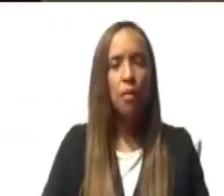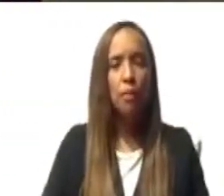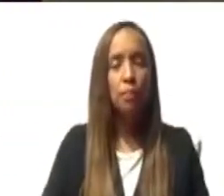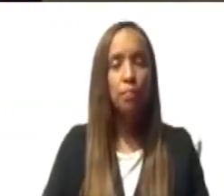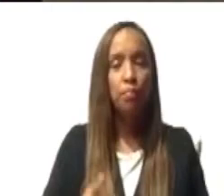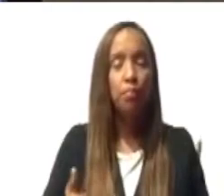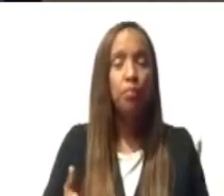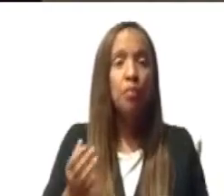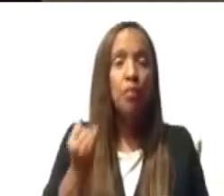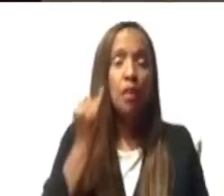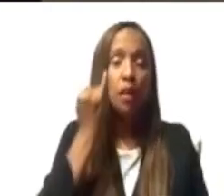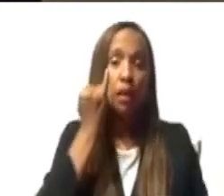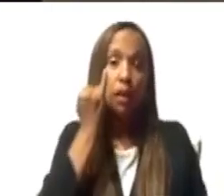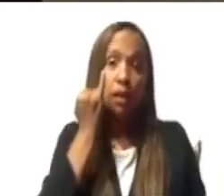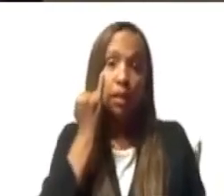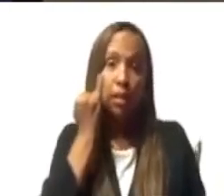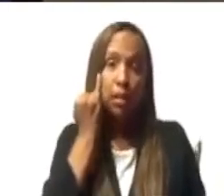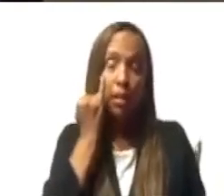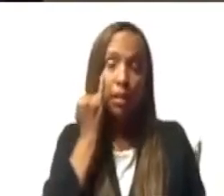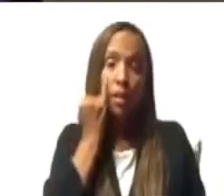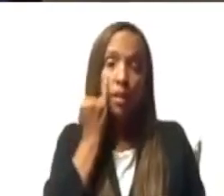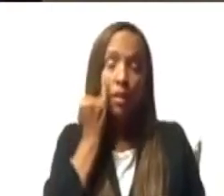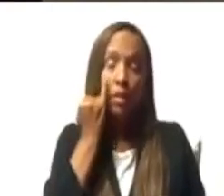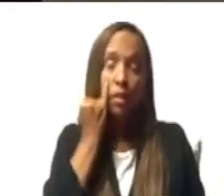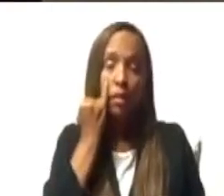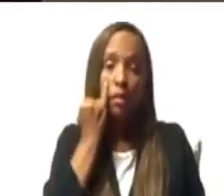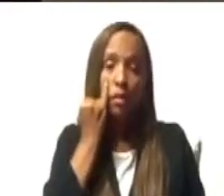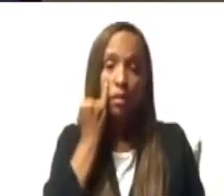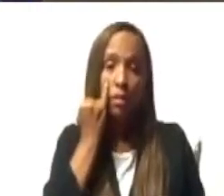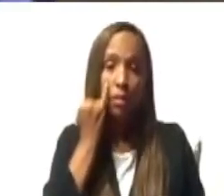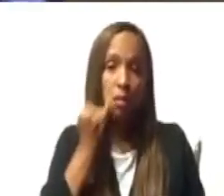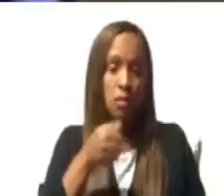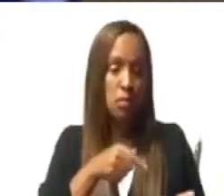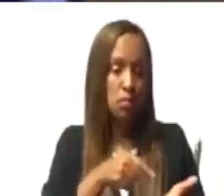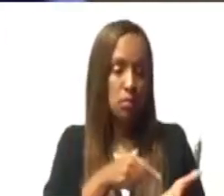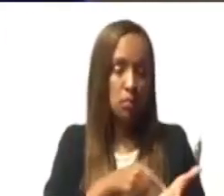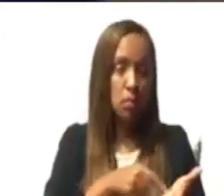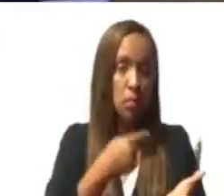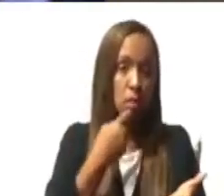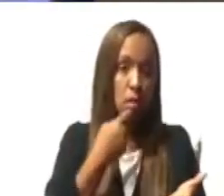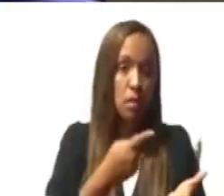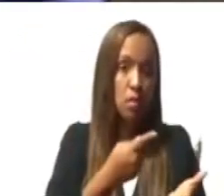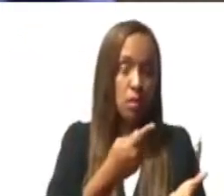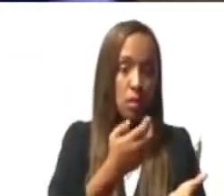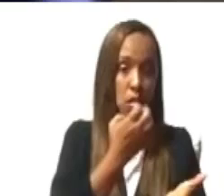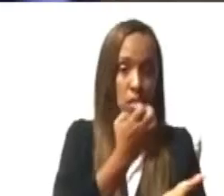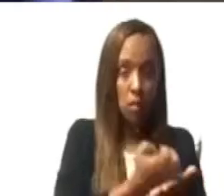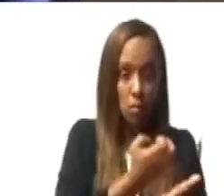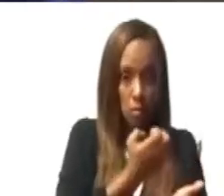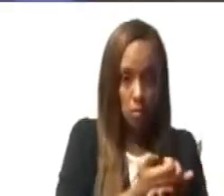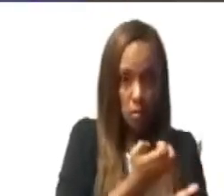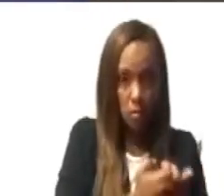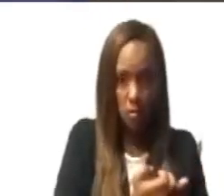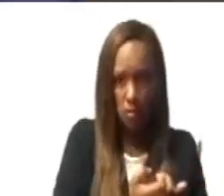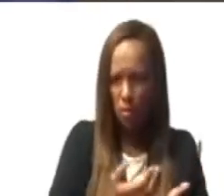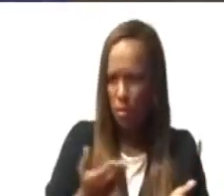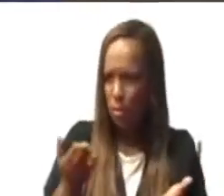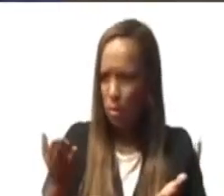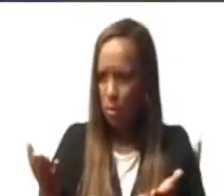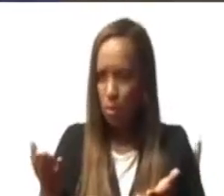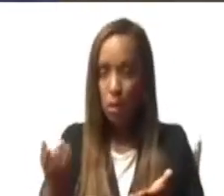de la República, que los chelitos le rinden, es decir, de lo que le aprobamos, han estado ejecutando, le rinden y le